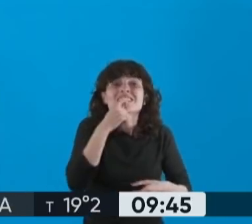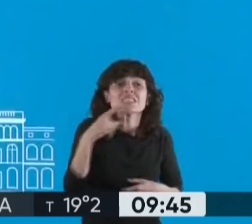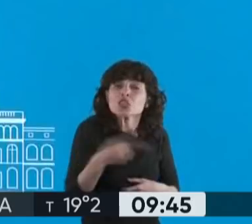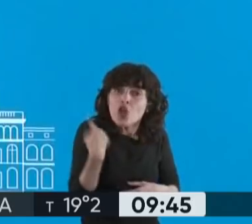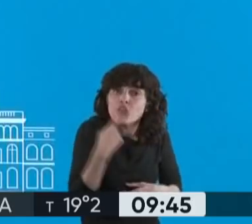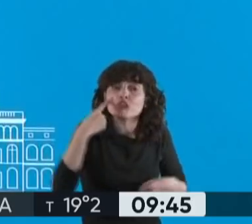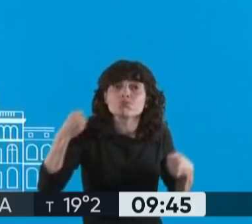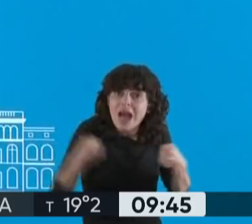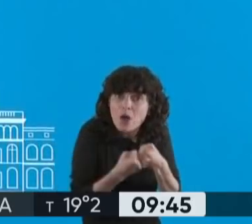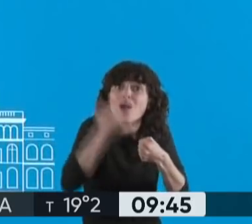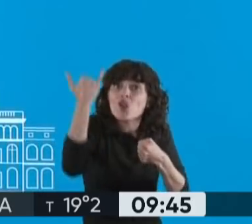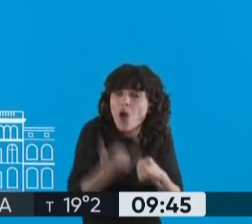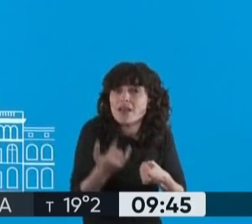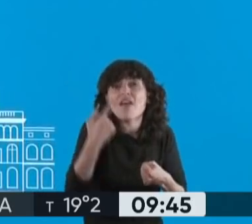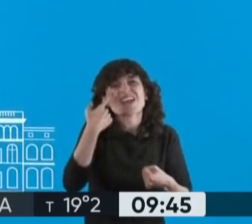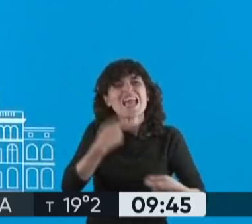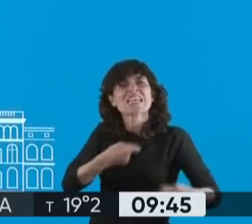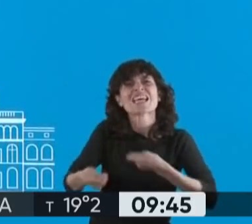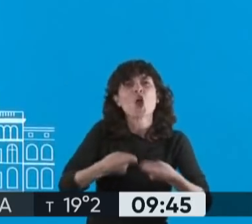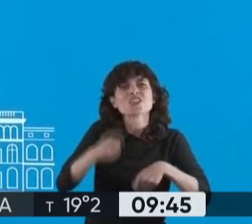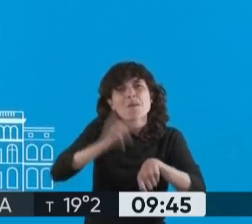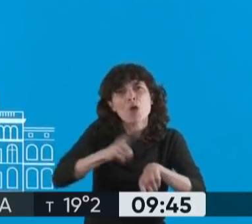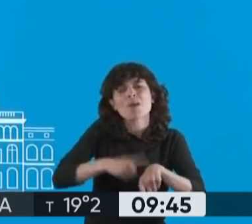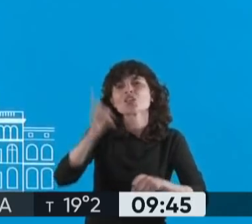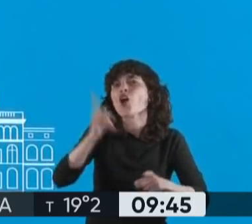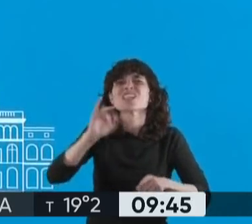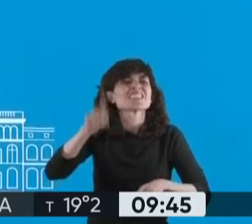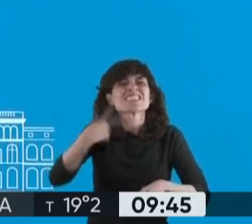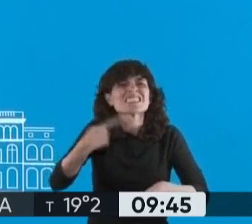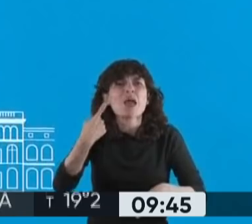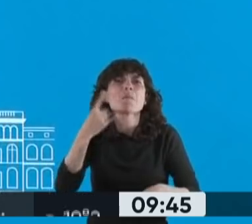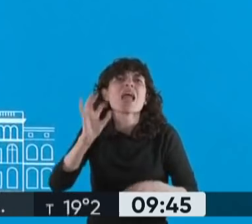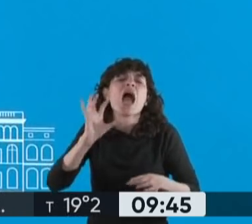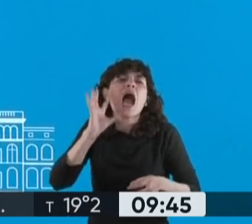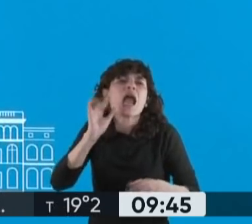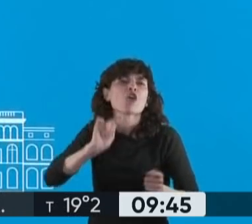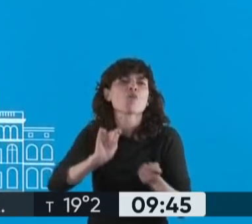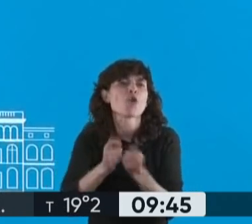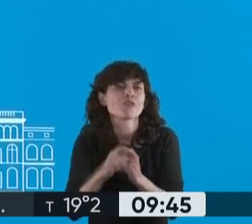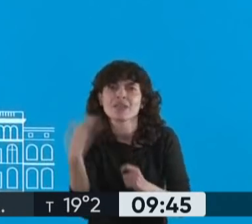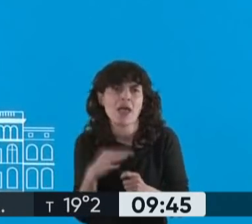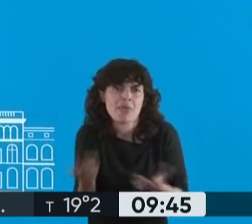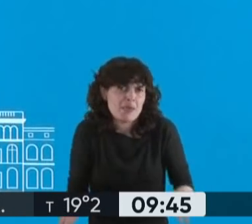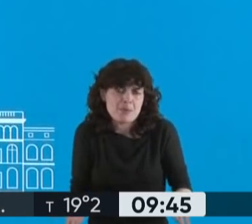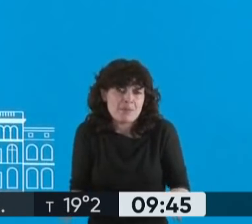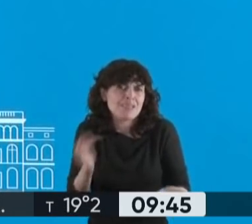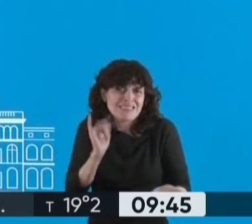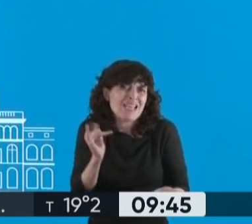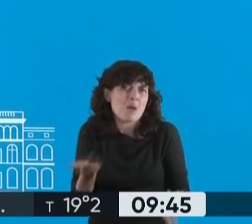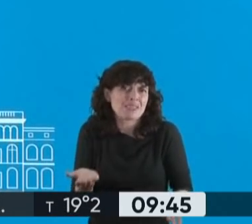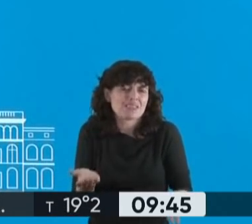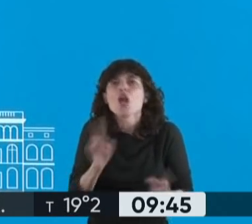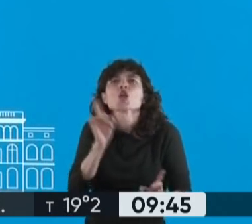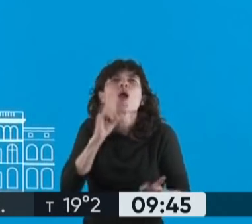todos. Porque si no, no habría consenso y no habría acuerdo, digamos. Entonces, la verdad es que la idea de que es el gobierno el que cede, ¿no? Digo, todos